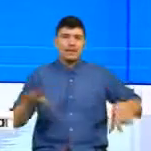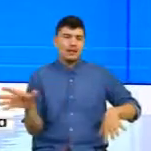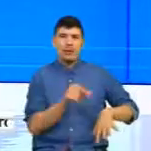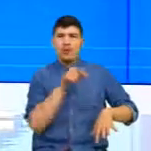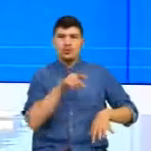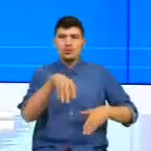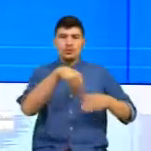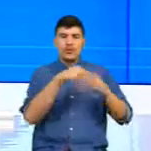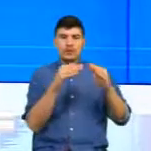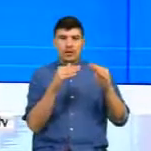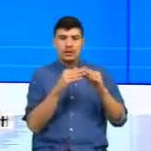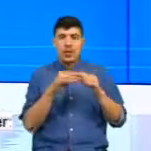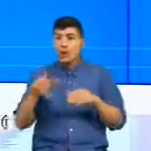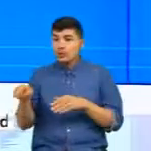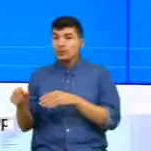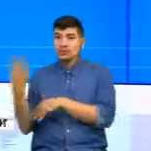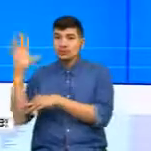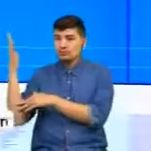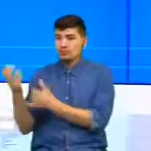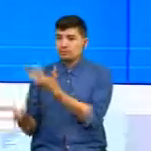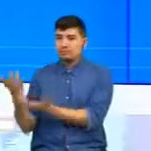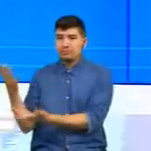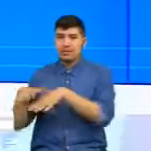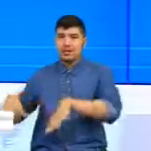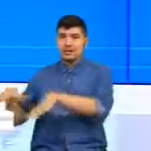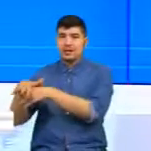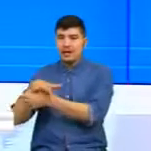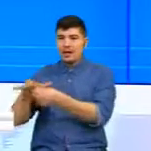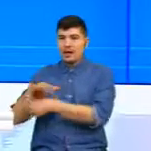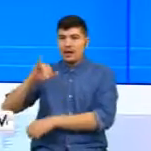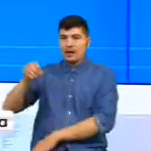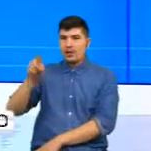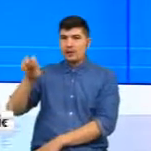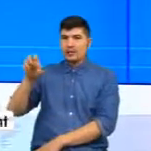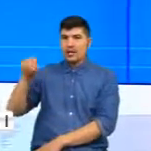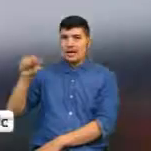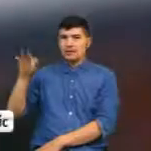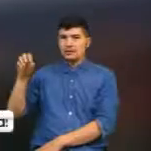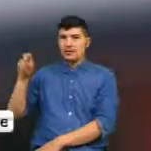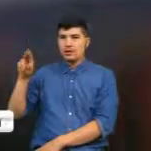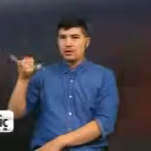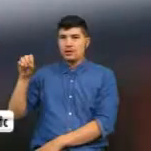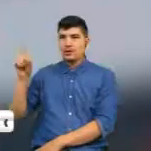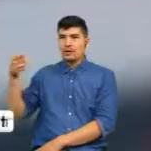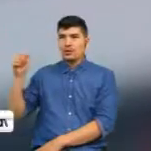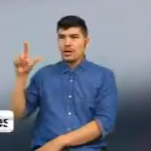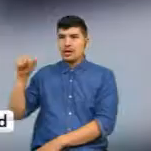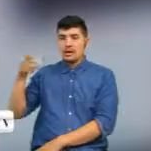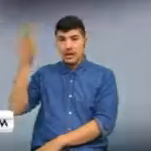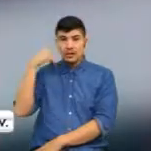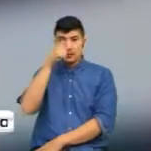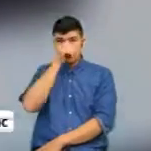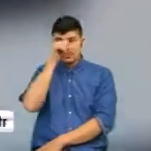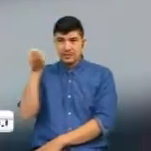enseres en una vivienda, y otro forestal en la zona boscosa del barrio José Antonio Galán. El pasado domingo se